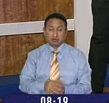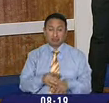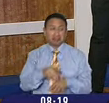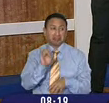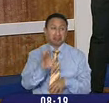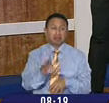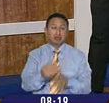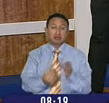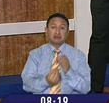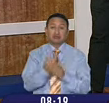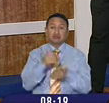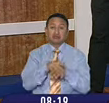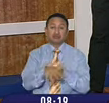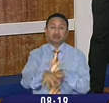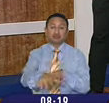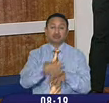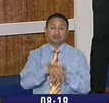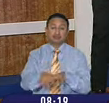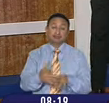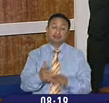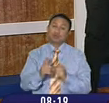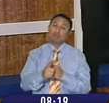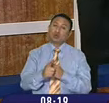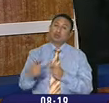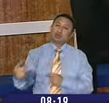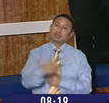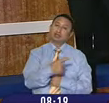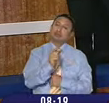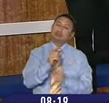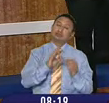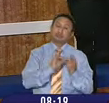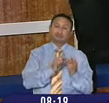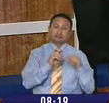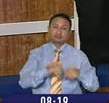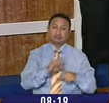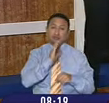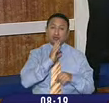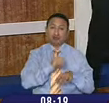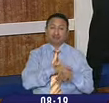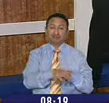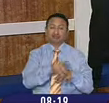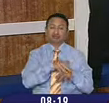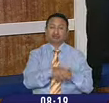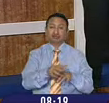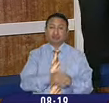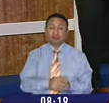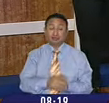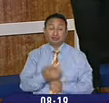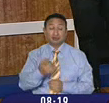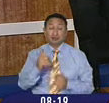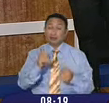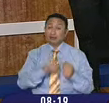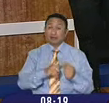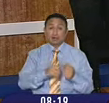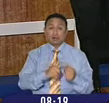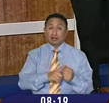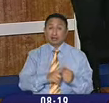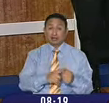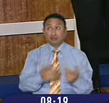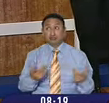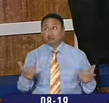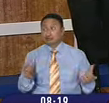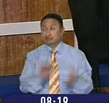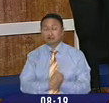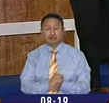no ha sido intervenida. Ahí está pasando también otro problema. Bueno, urgentemente necesitan reparación debido al desperdicio de líquidos. Es que Quito es en eso. ¿Y cómo es esto de